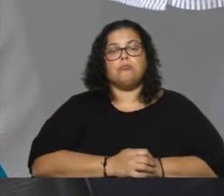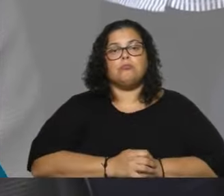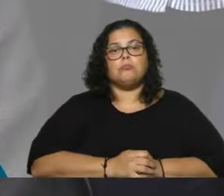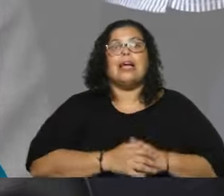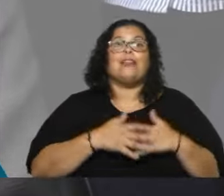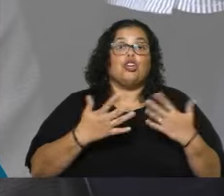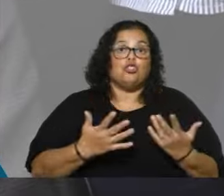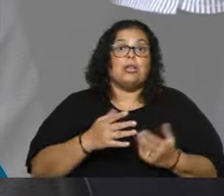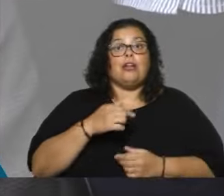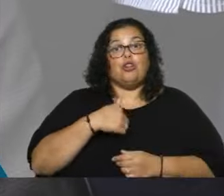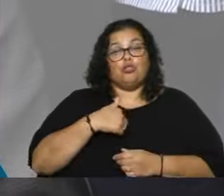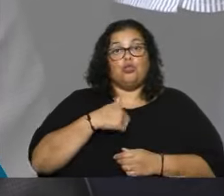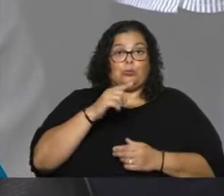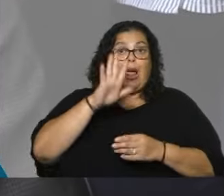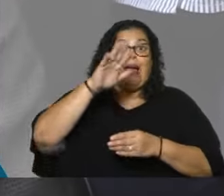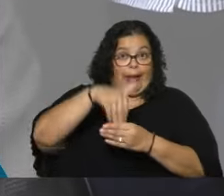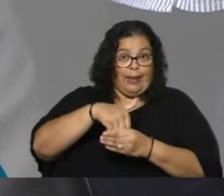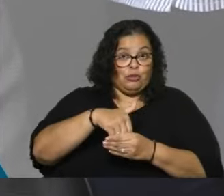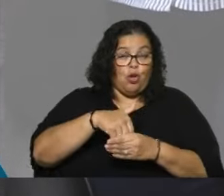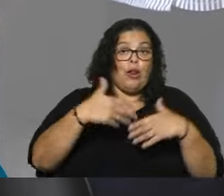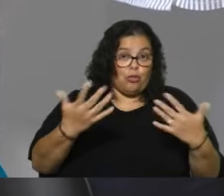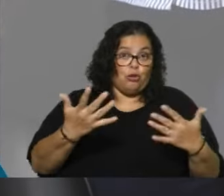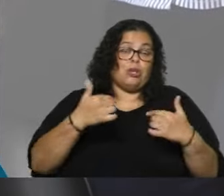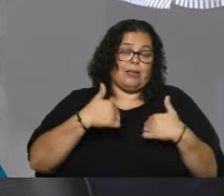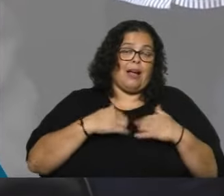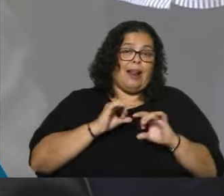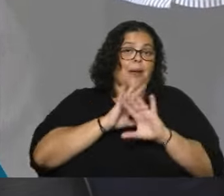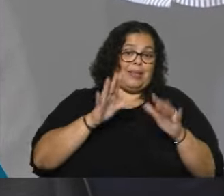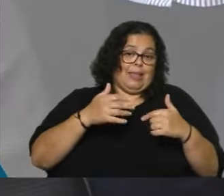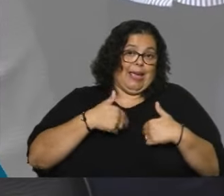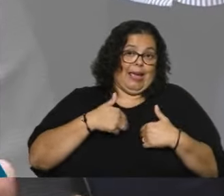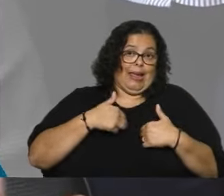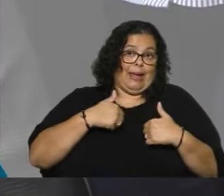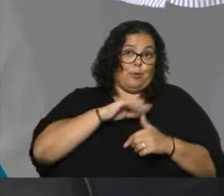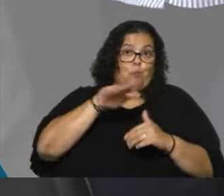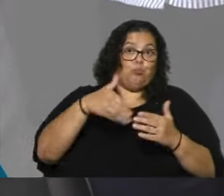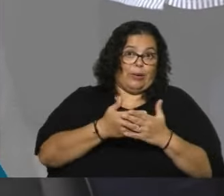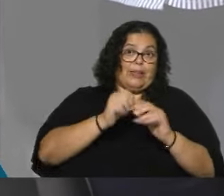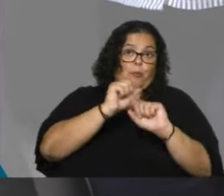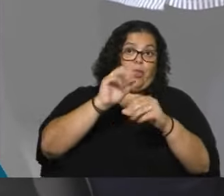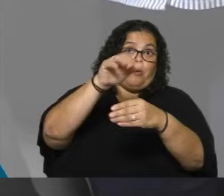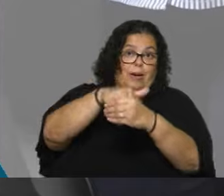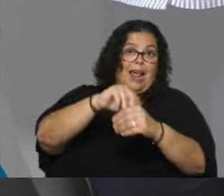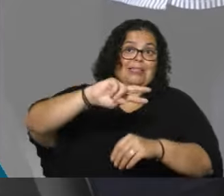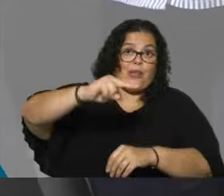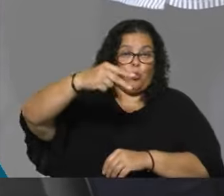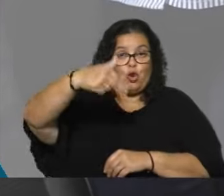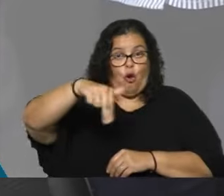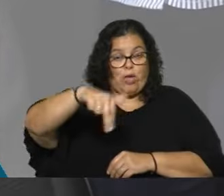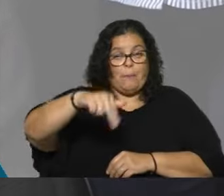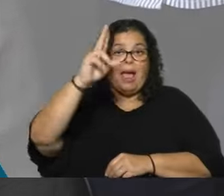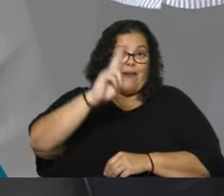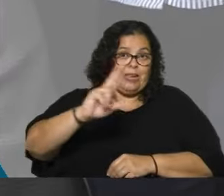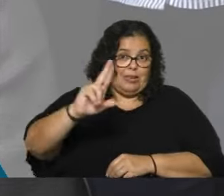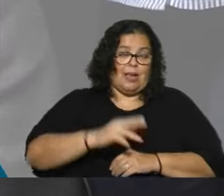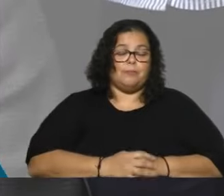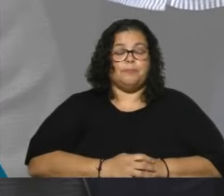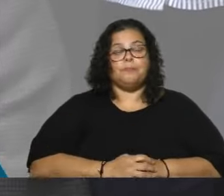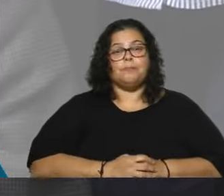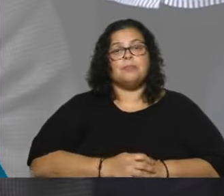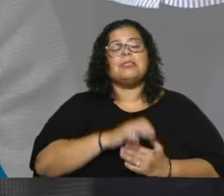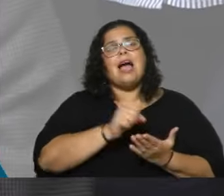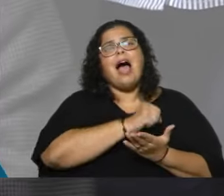Por lo tanto, es una elección, por lo tanto, claramente pensamos que se va a habilitar esta instancia. ¿Hasta